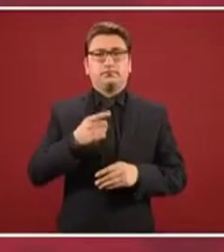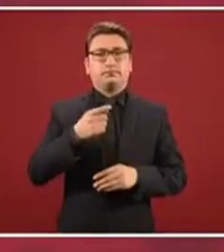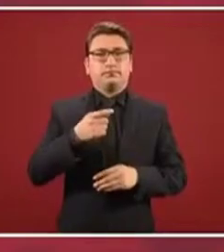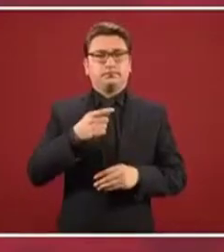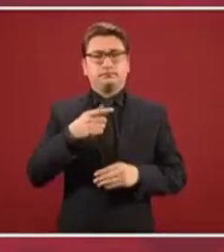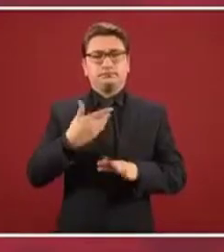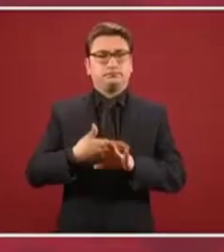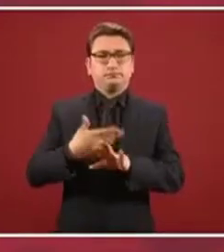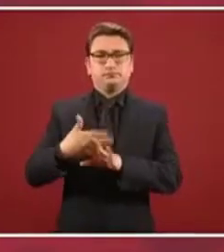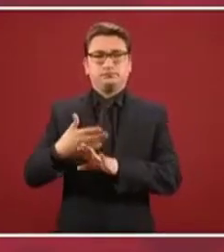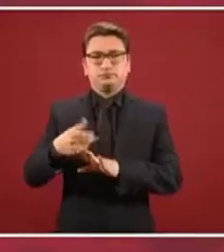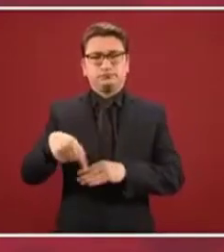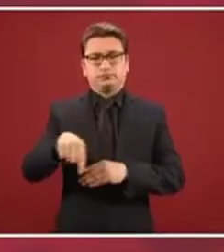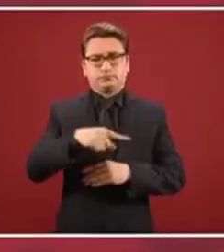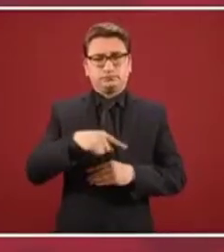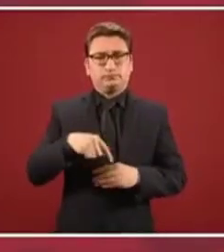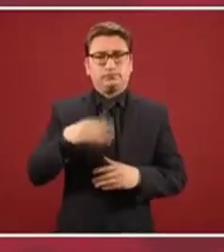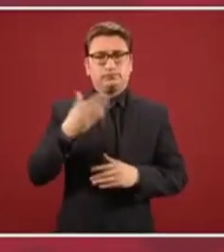vulnerar